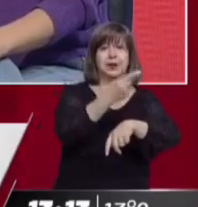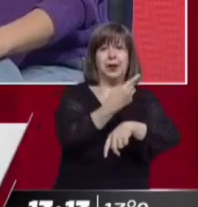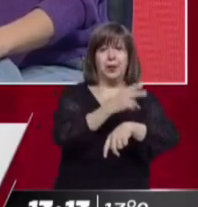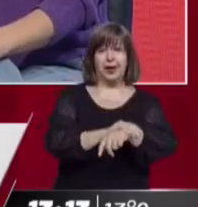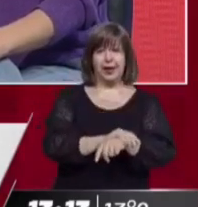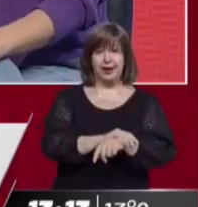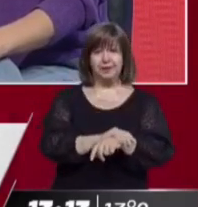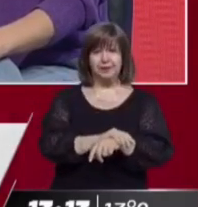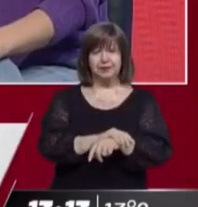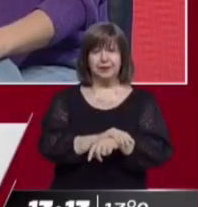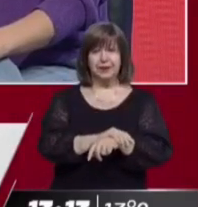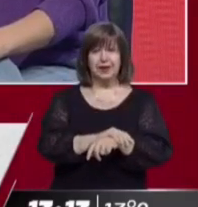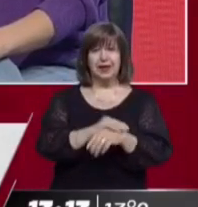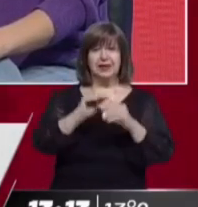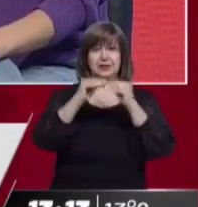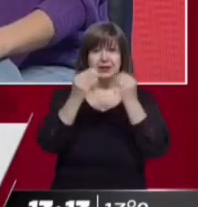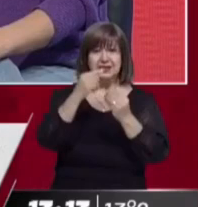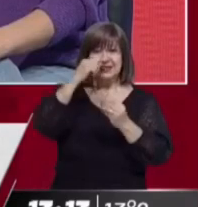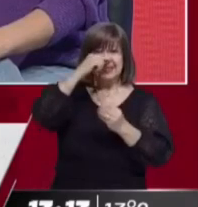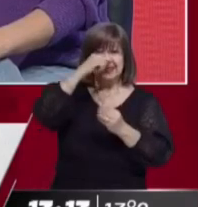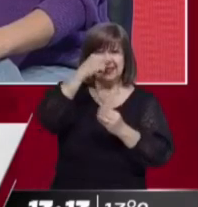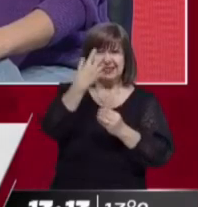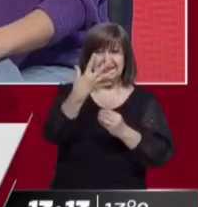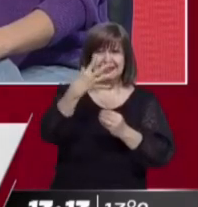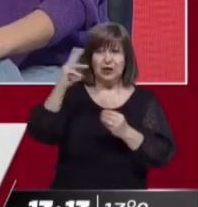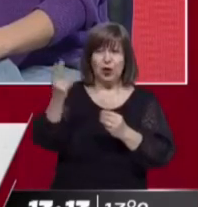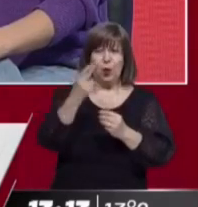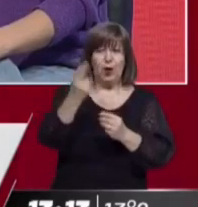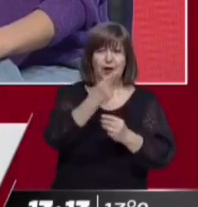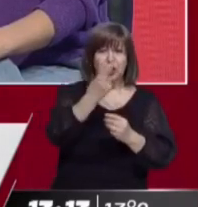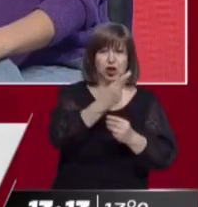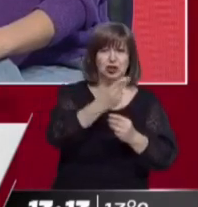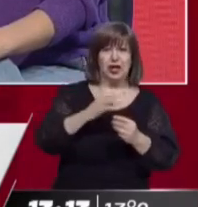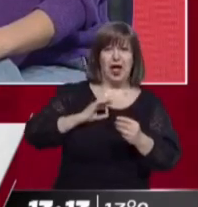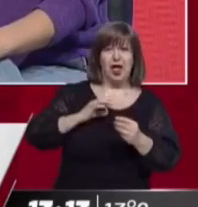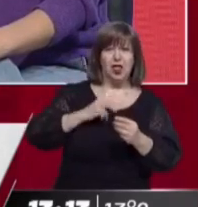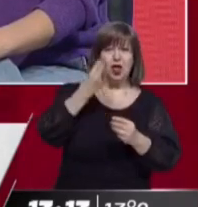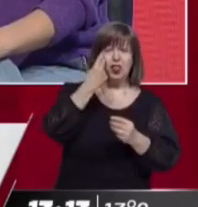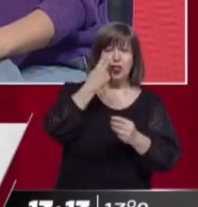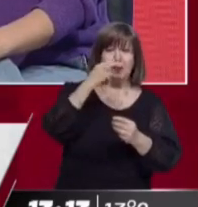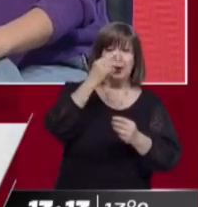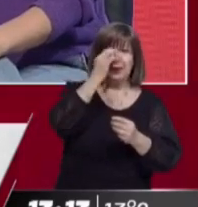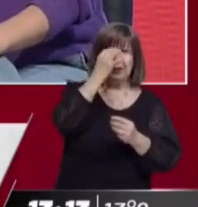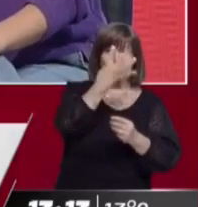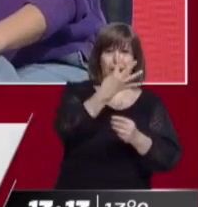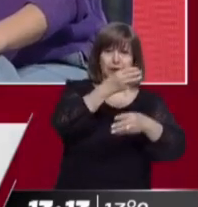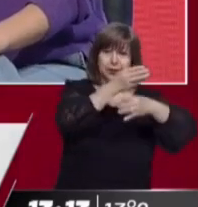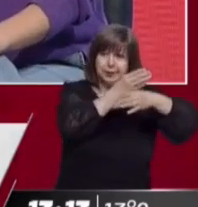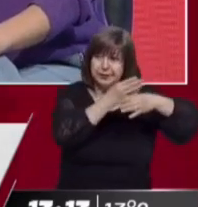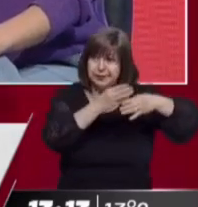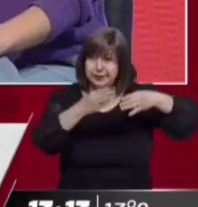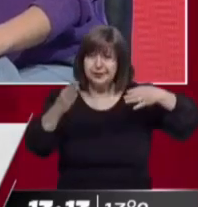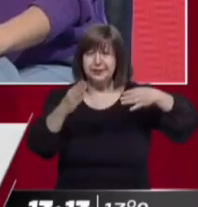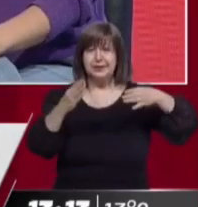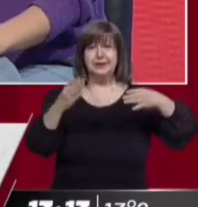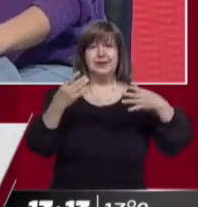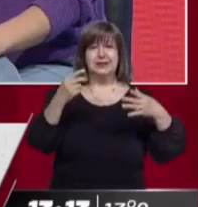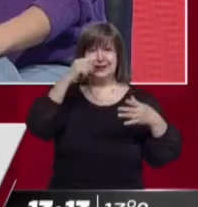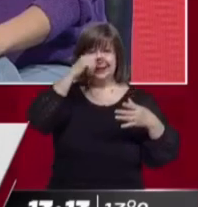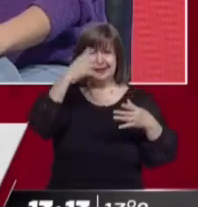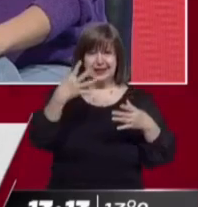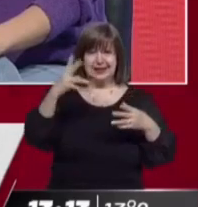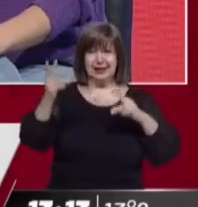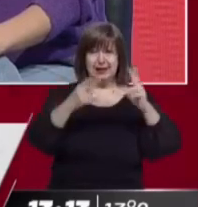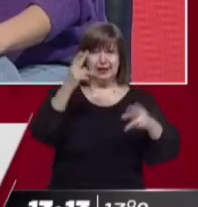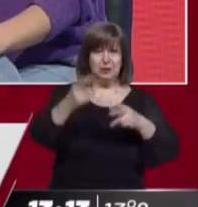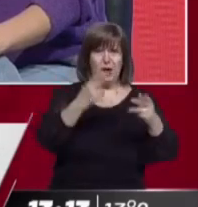75 muertos llevamos en lo que va de 2024 75 y el 10%